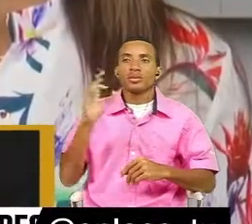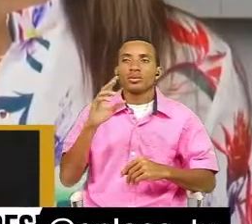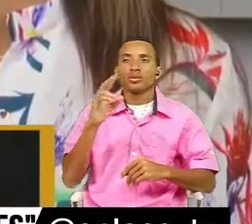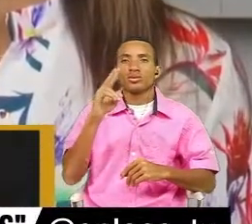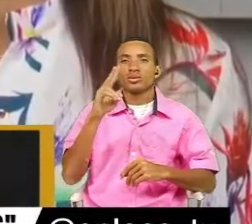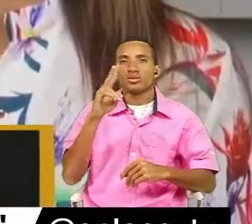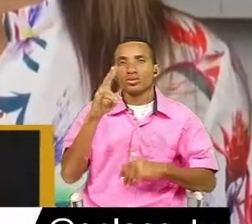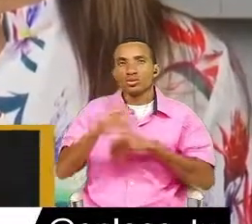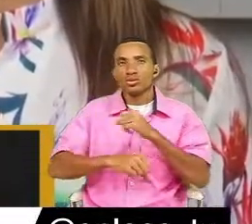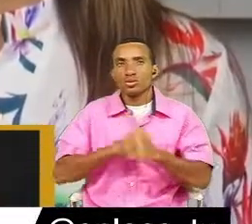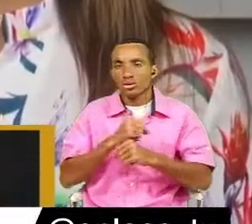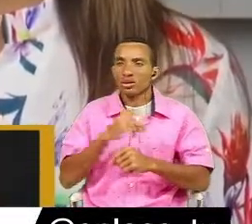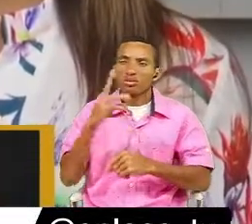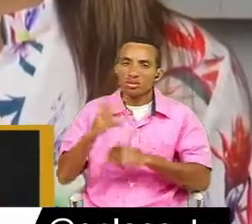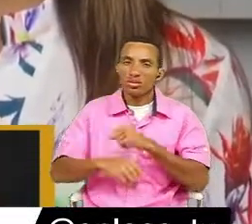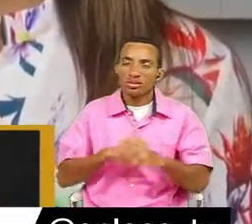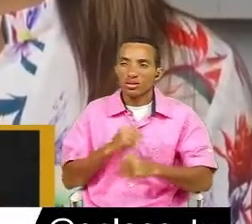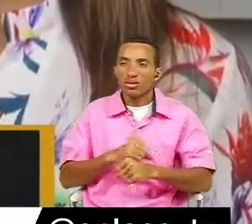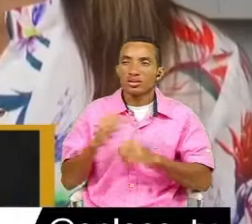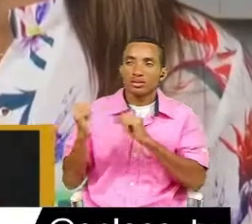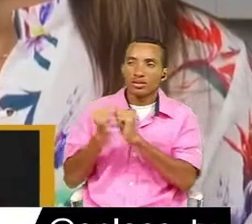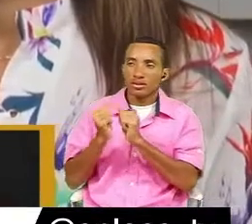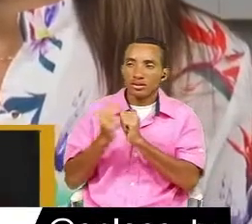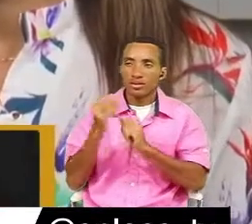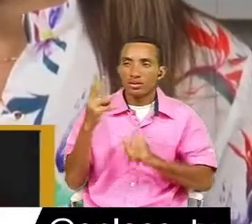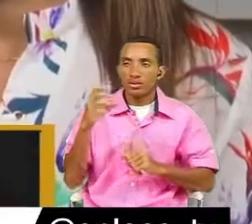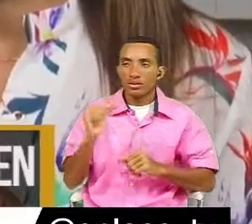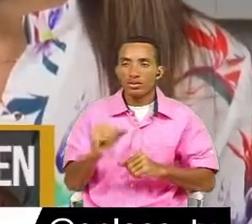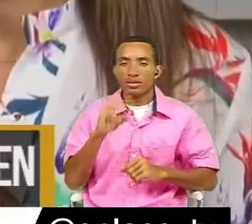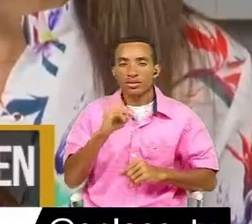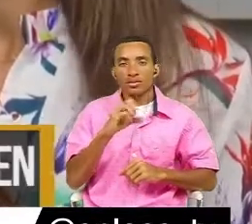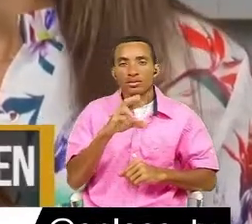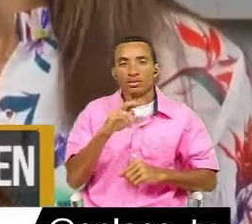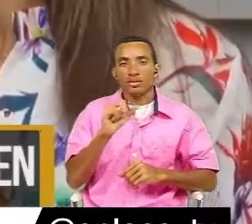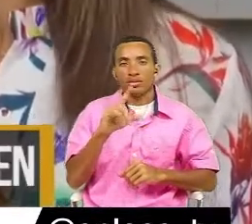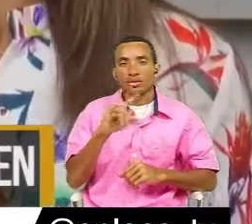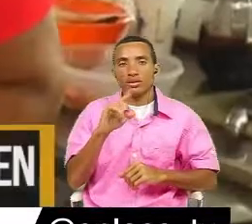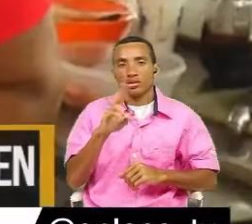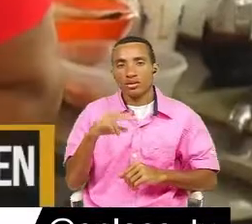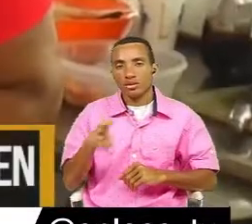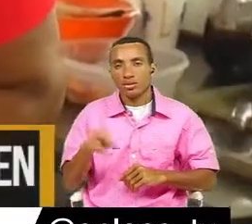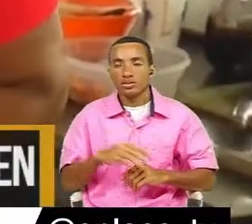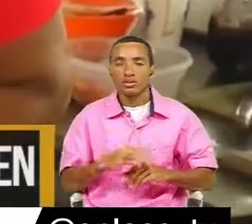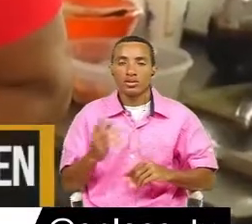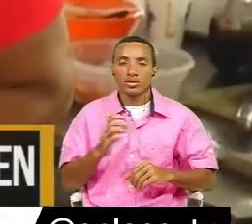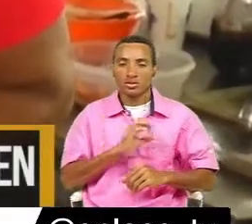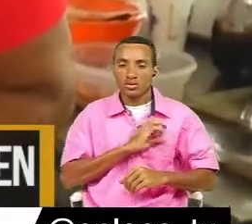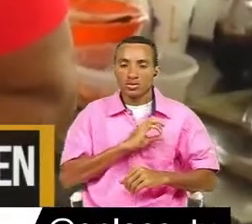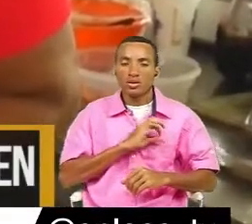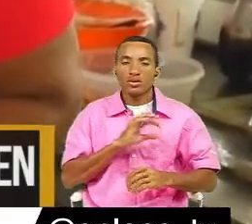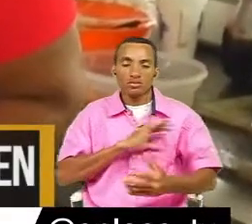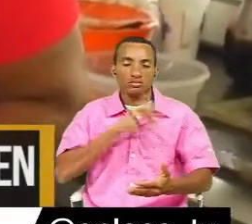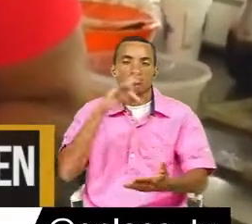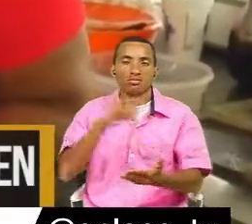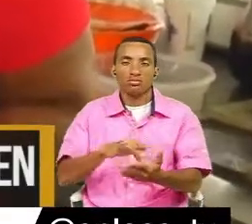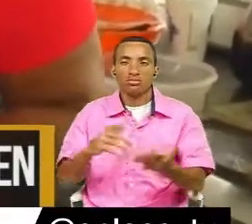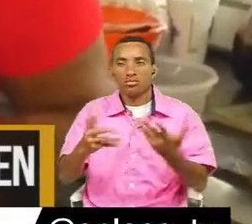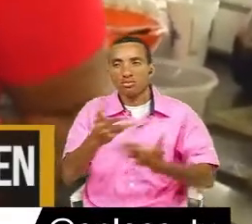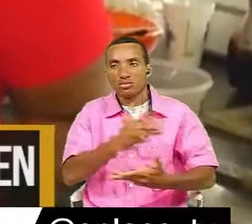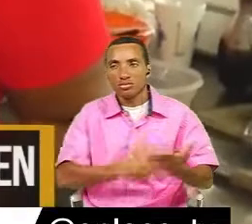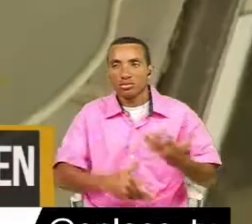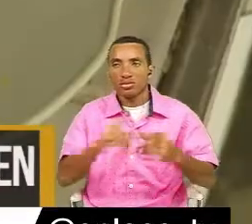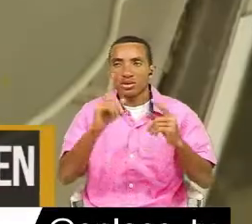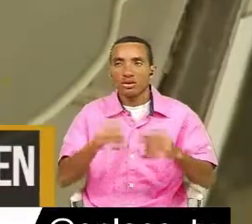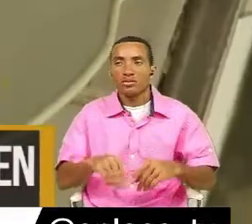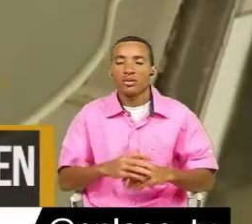aquí acompañado de mi esposa Mariluz Núñez Herrera y vamos a venir este sábado también a compartir un rato. La